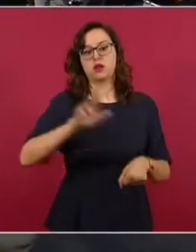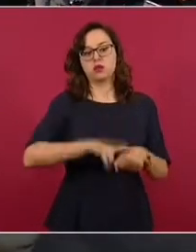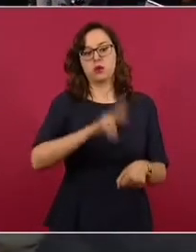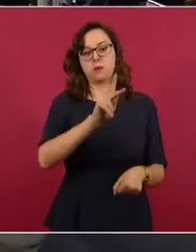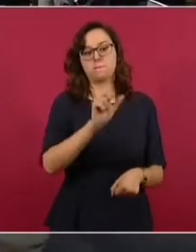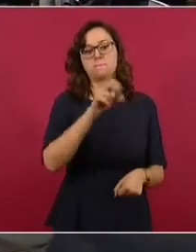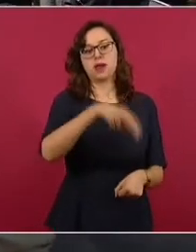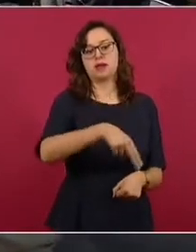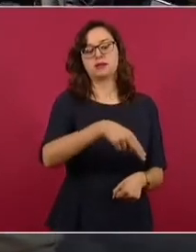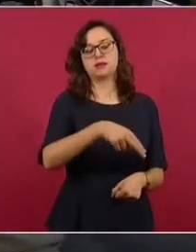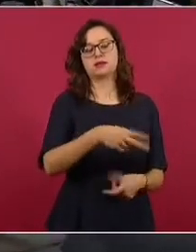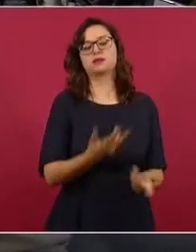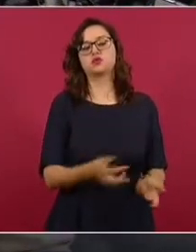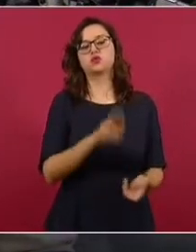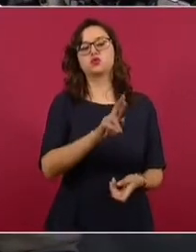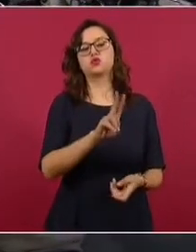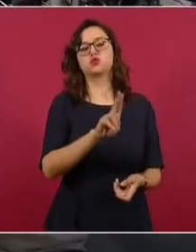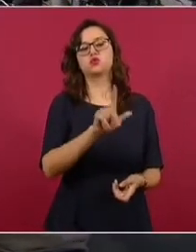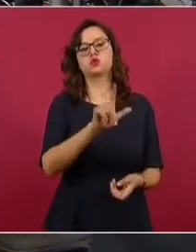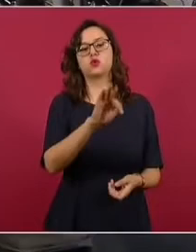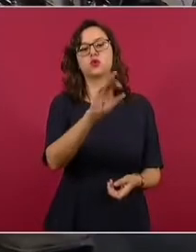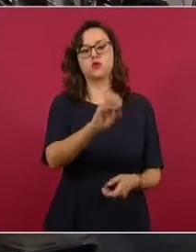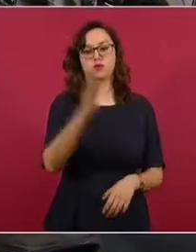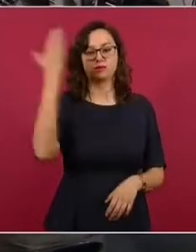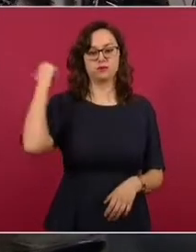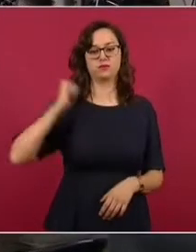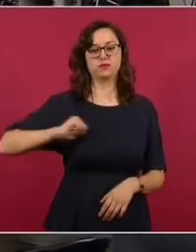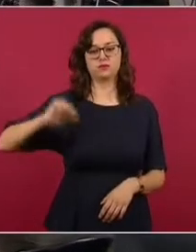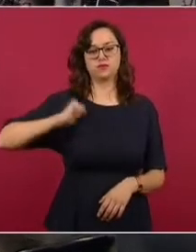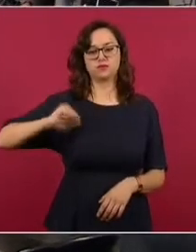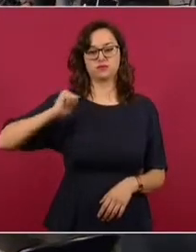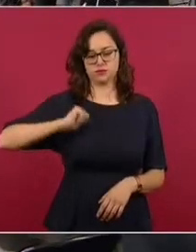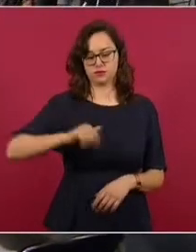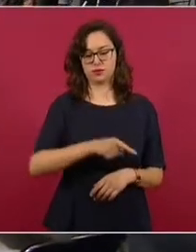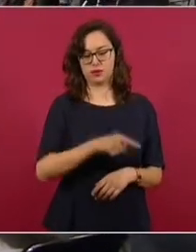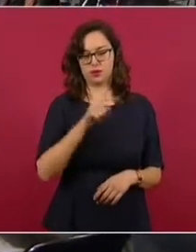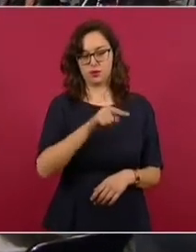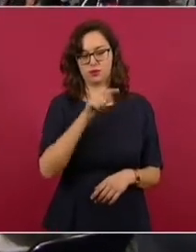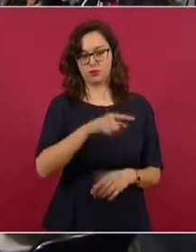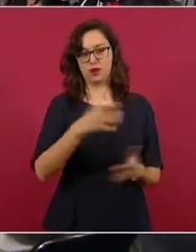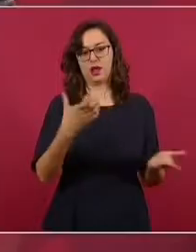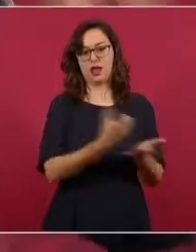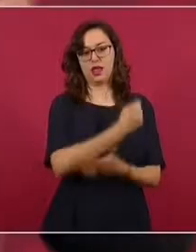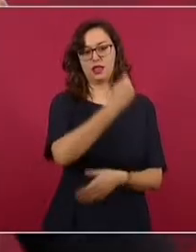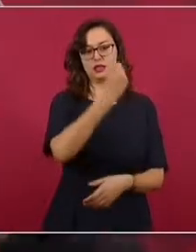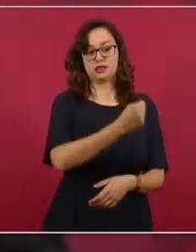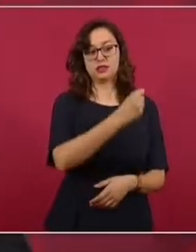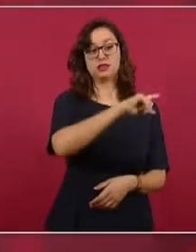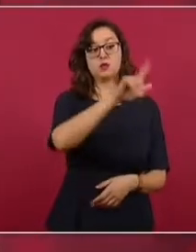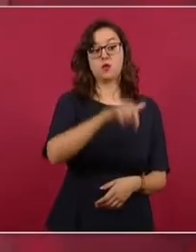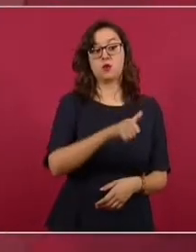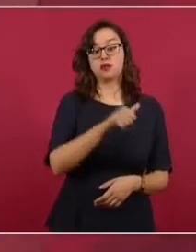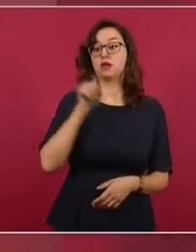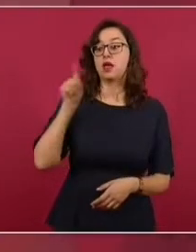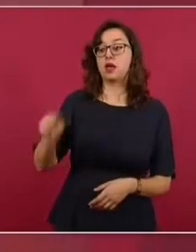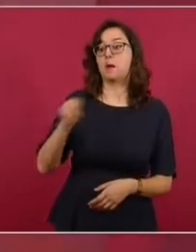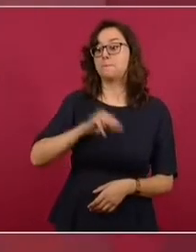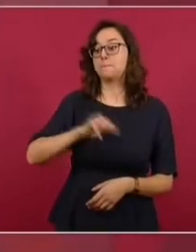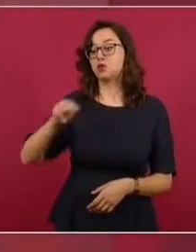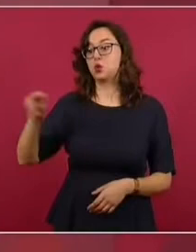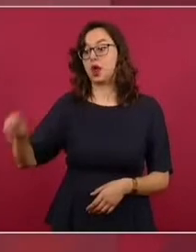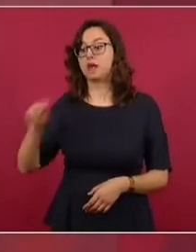Creo que el mismo día ¿Es la elección en Michoacán?